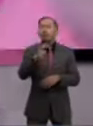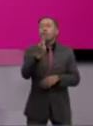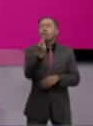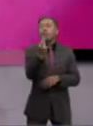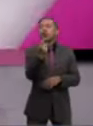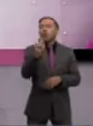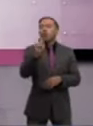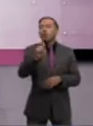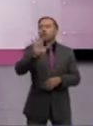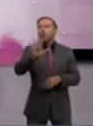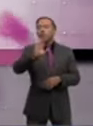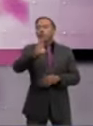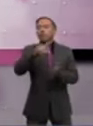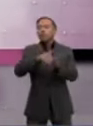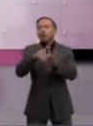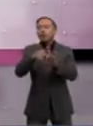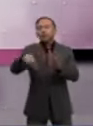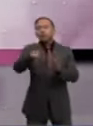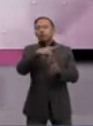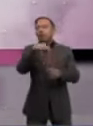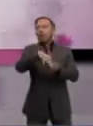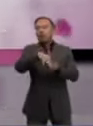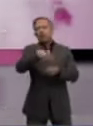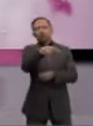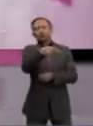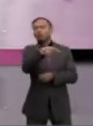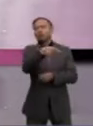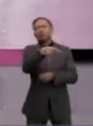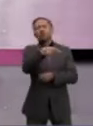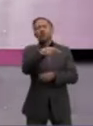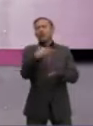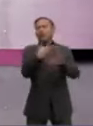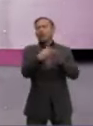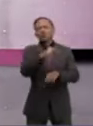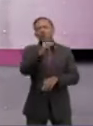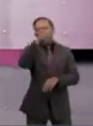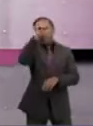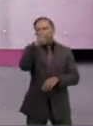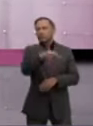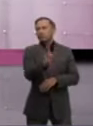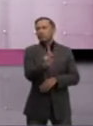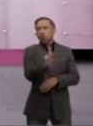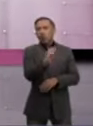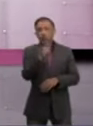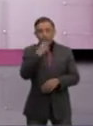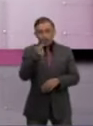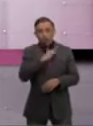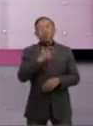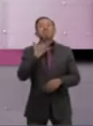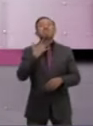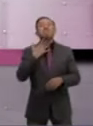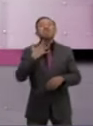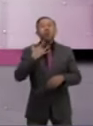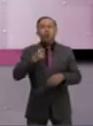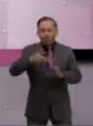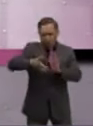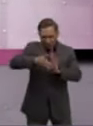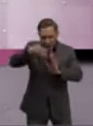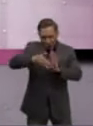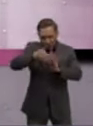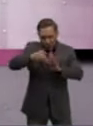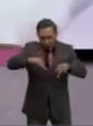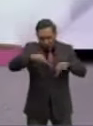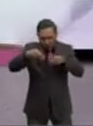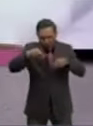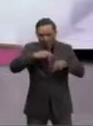25.5 millones votaron en contra. Y aquí está, decían que era muy fácil escarbar para sacar petróleo. Vean ustedes las producciones en